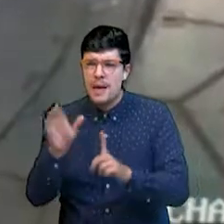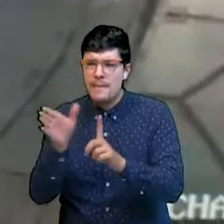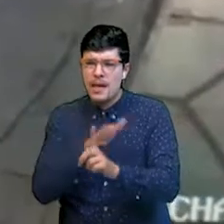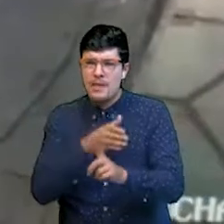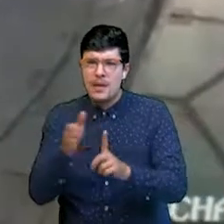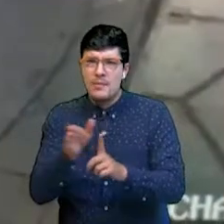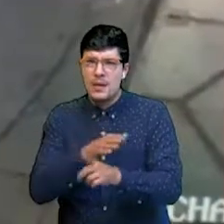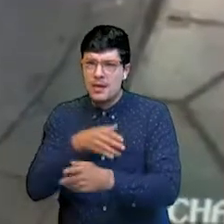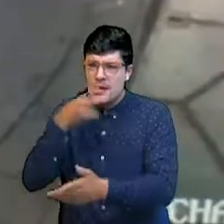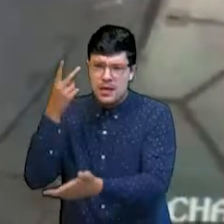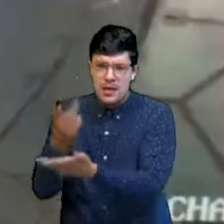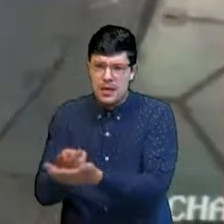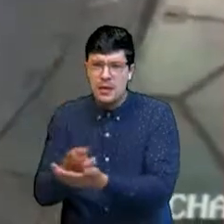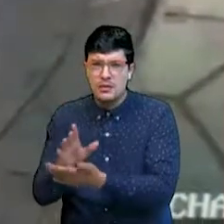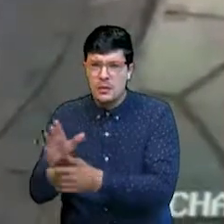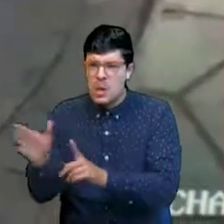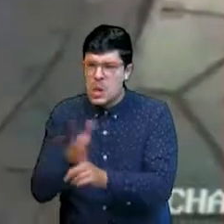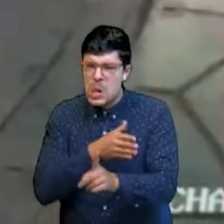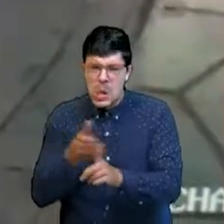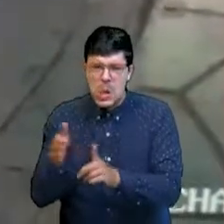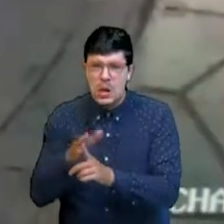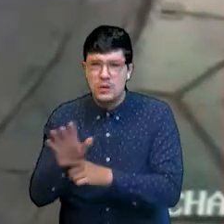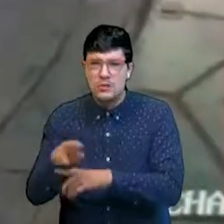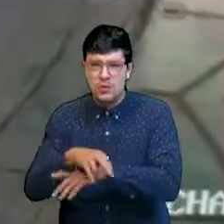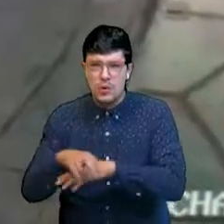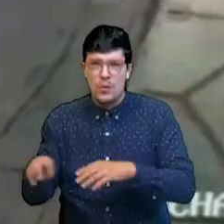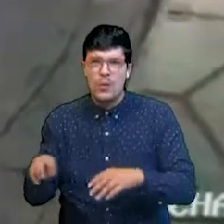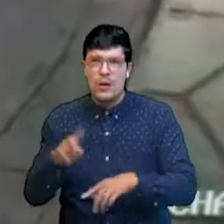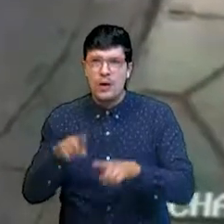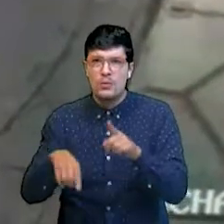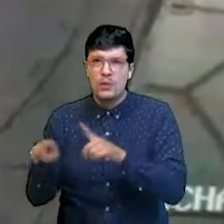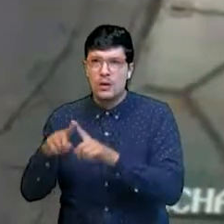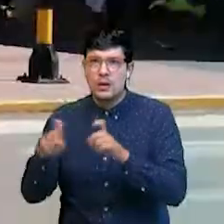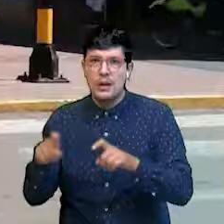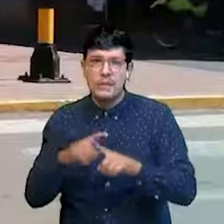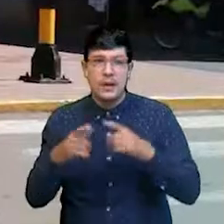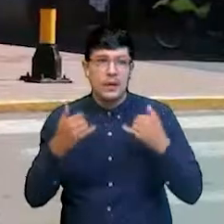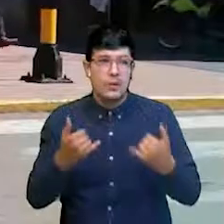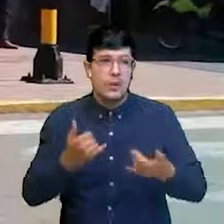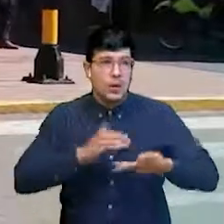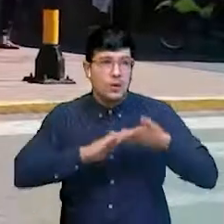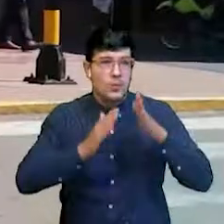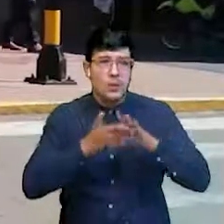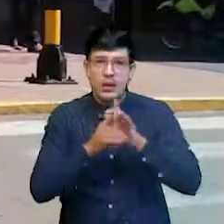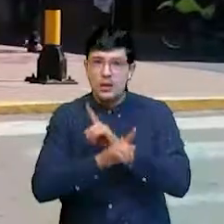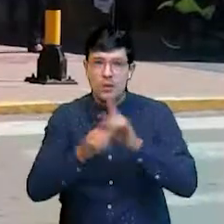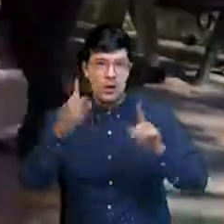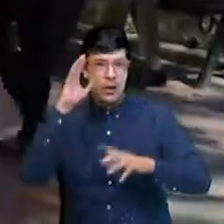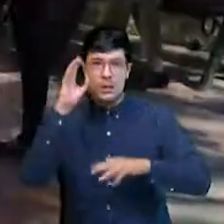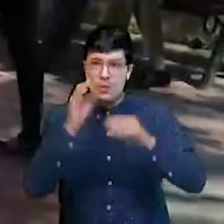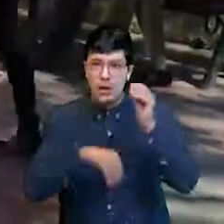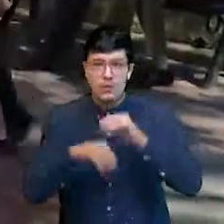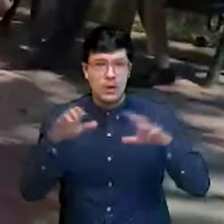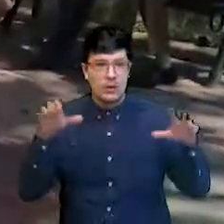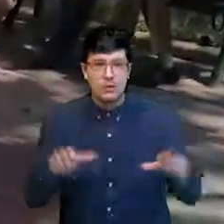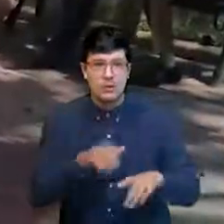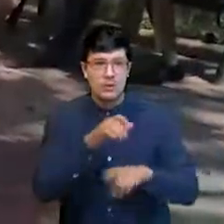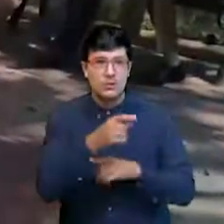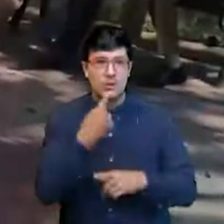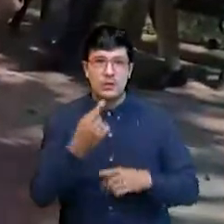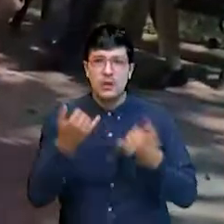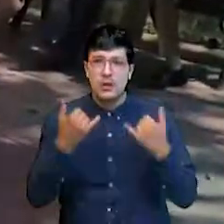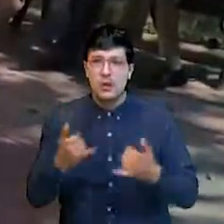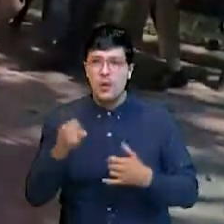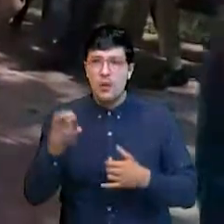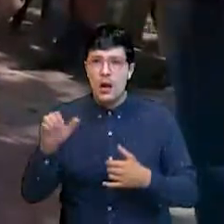al suelo por hurtarle algunas pertenencias. La comunidad rechazó este tipo de actos e indicó que hoy en Ocaña se